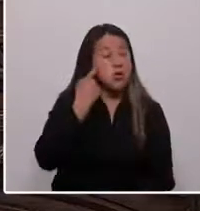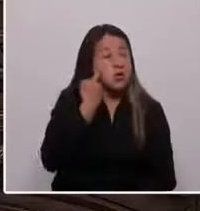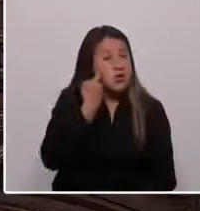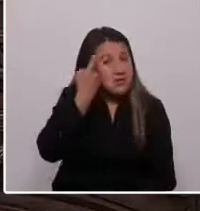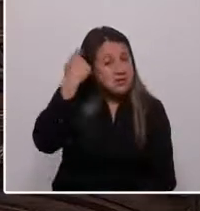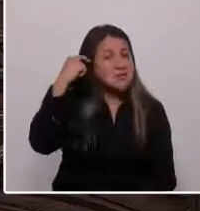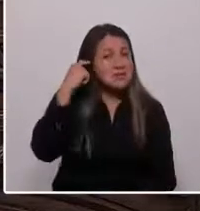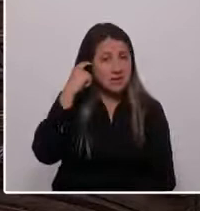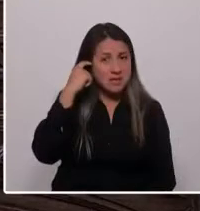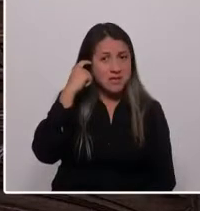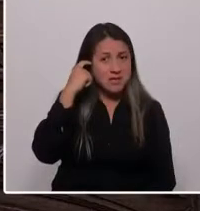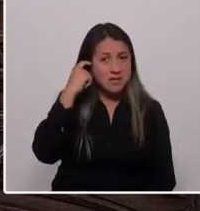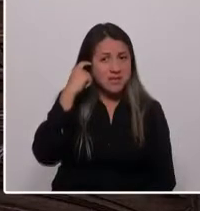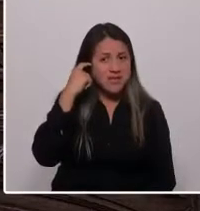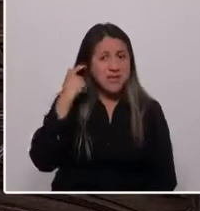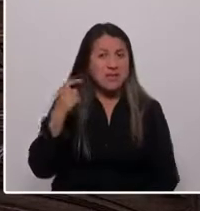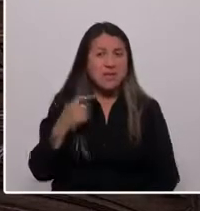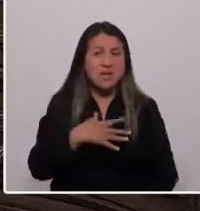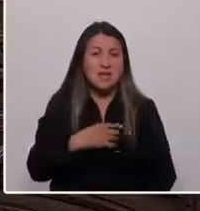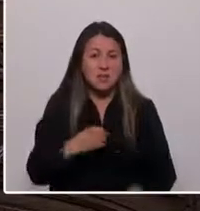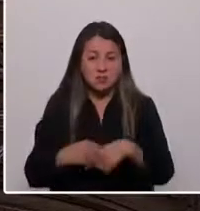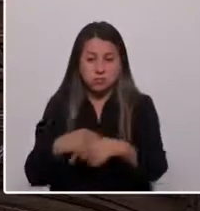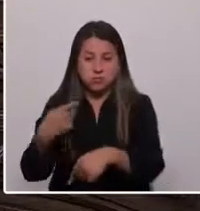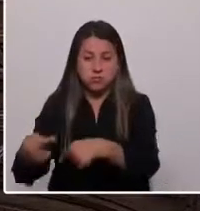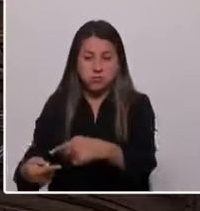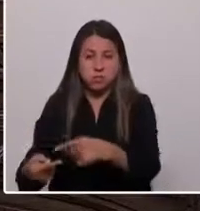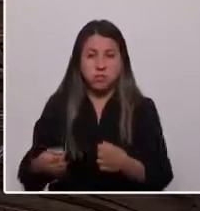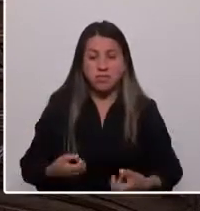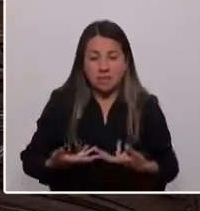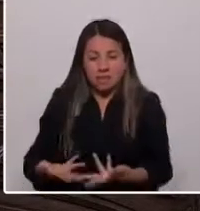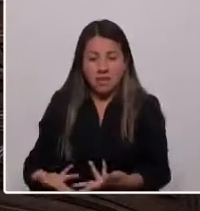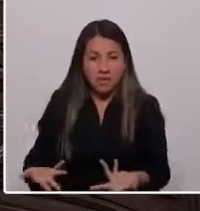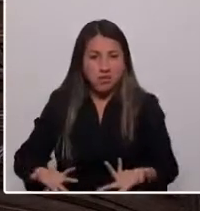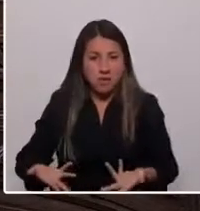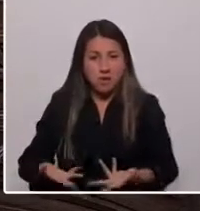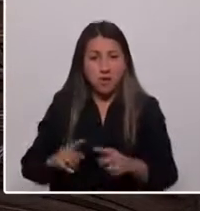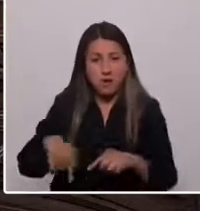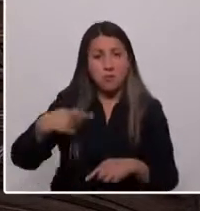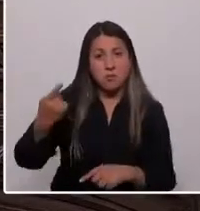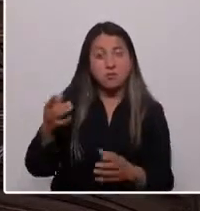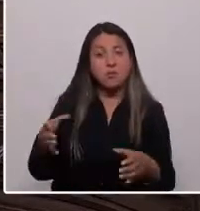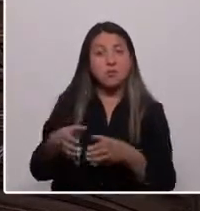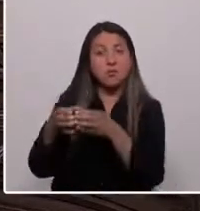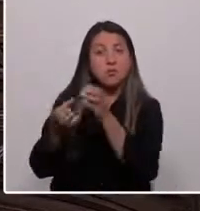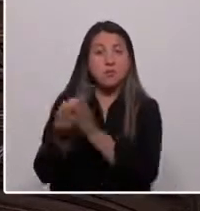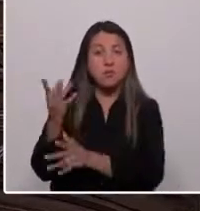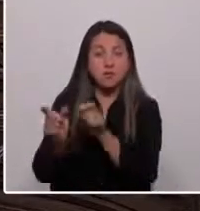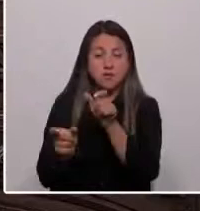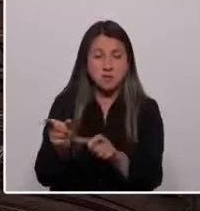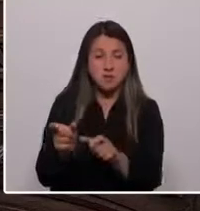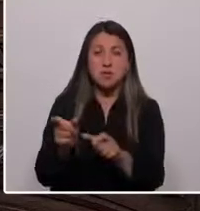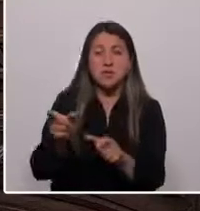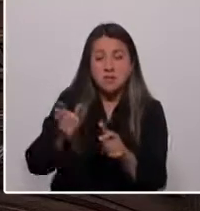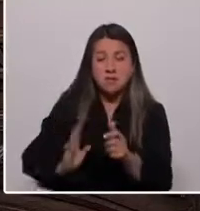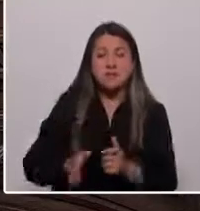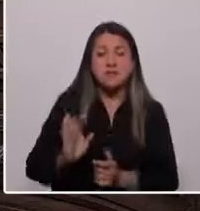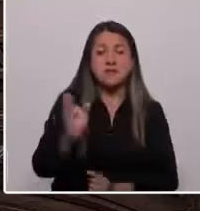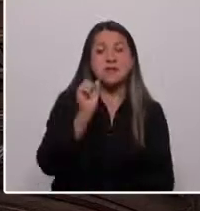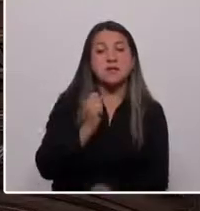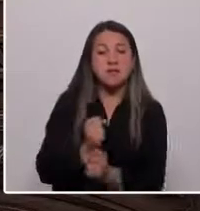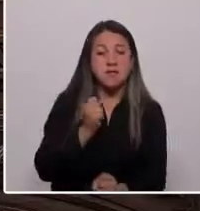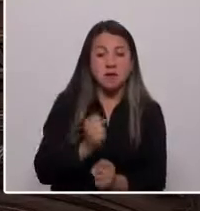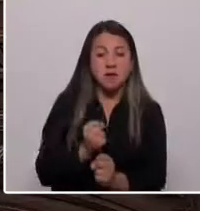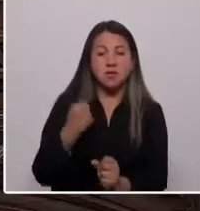le vamos a dejar como legado a nuestros hijos ya las próximas generaciones voy a seguir trabajando luchando